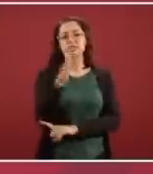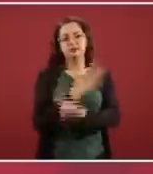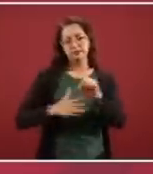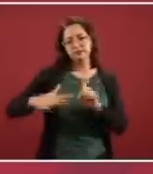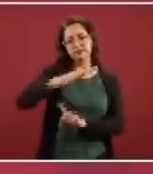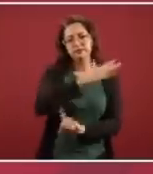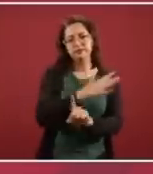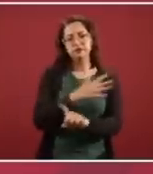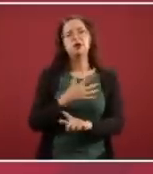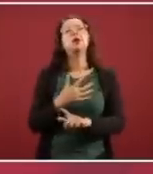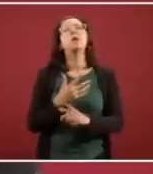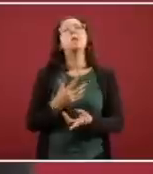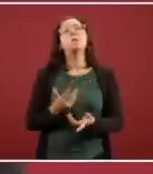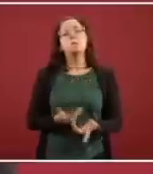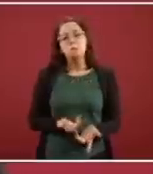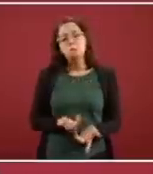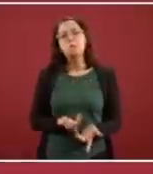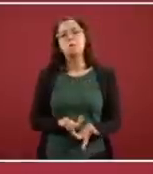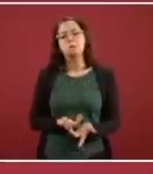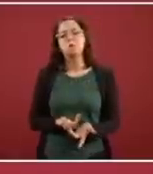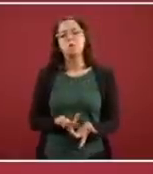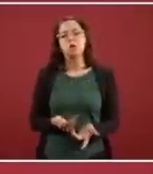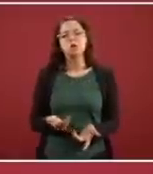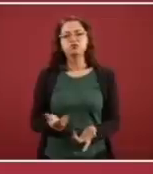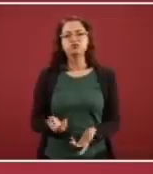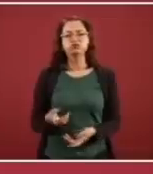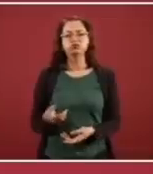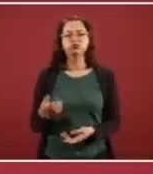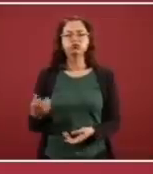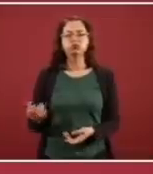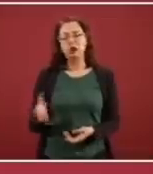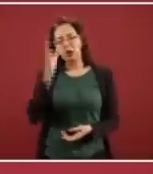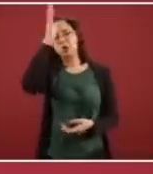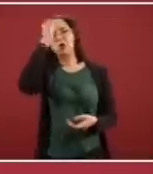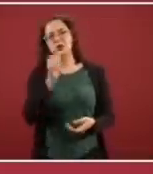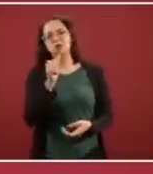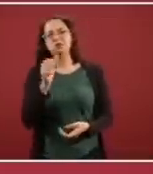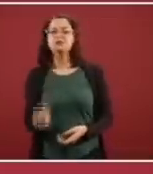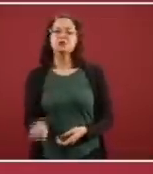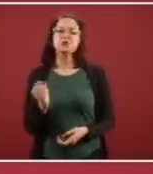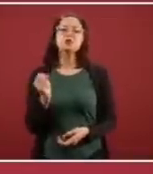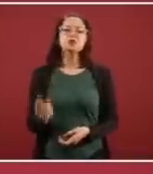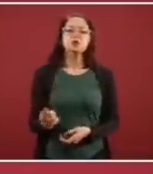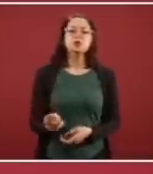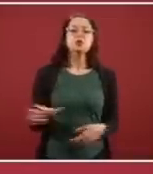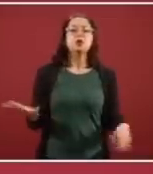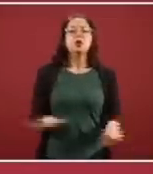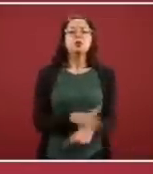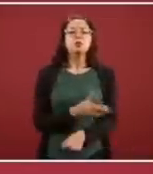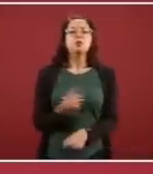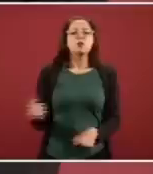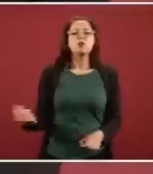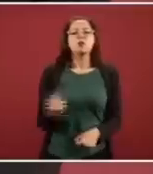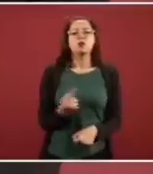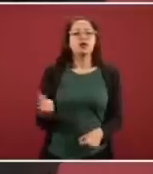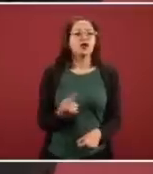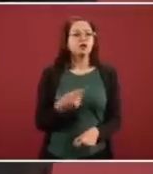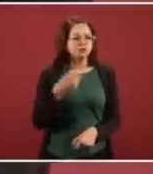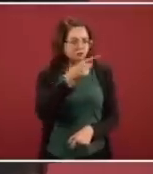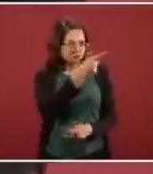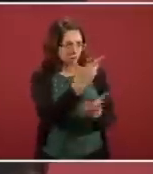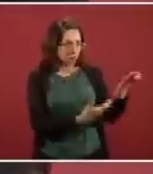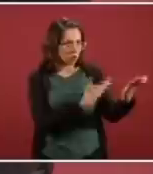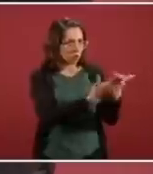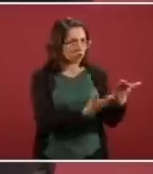Y afortunadamente hubo acuerdo, porque coincide con lo que nosotros